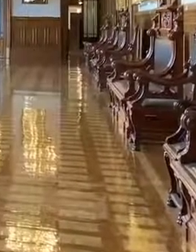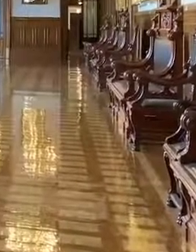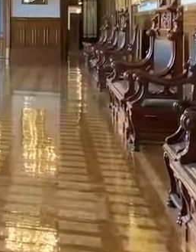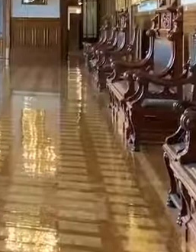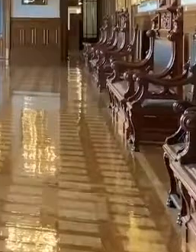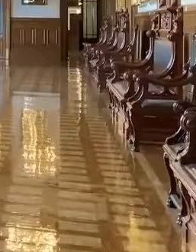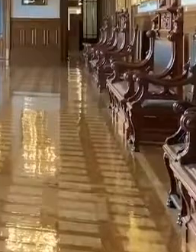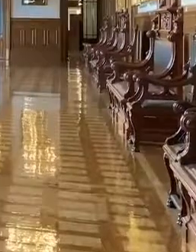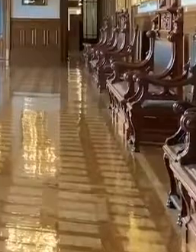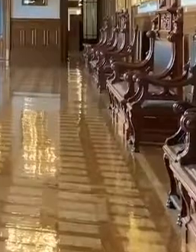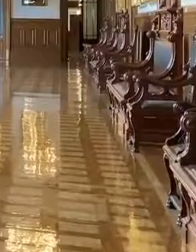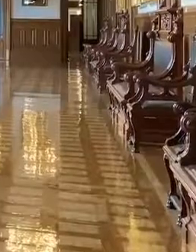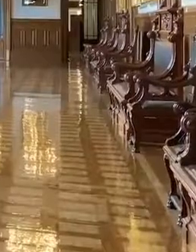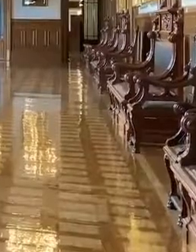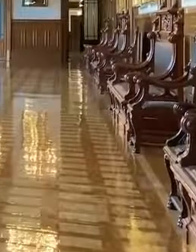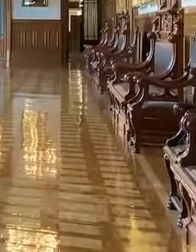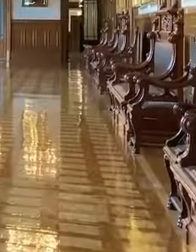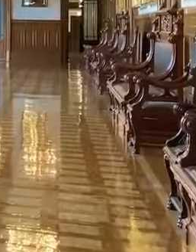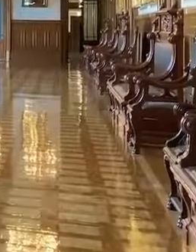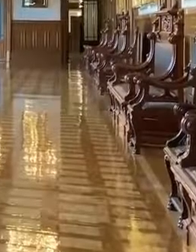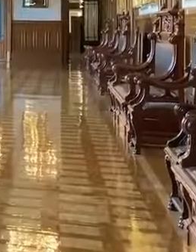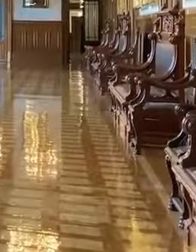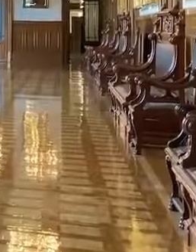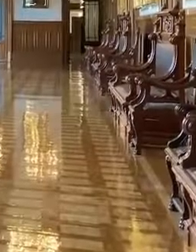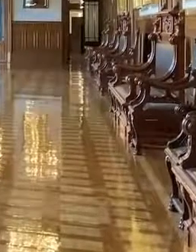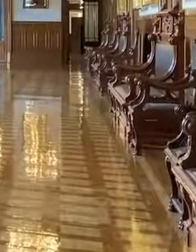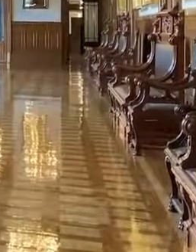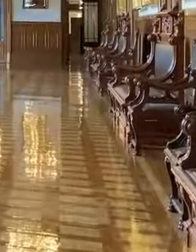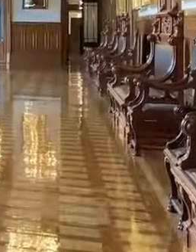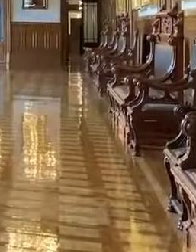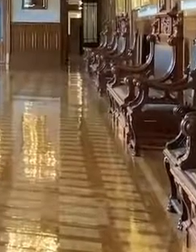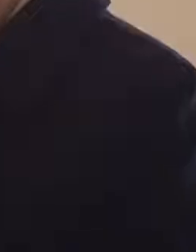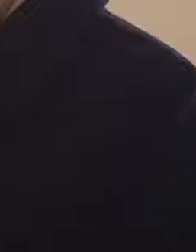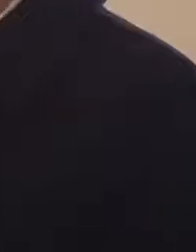870,000 dosis, igual que la Sputnik,